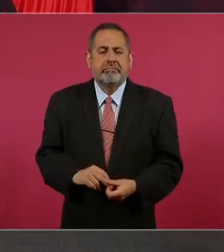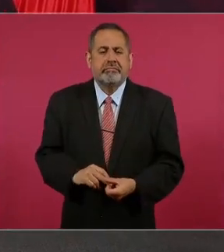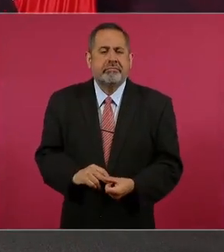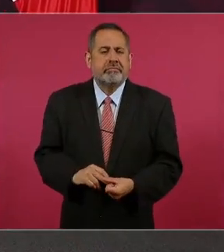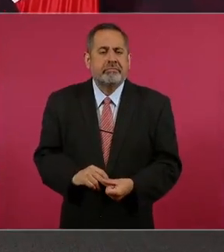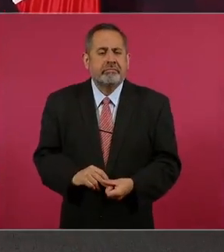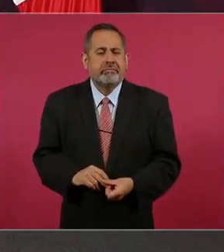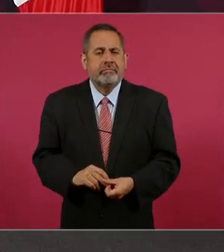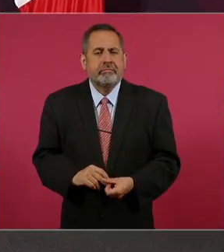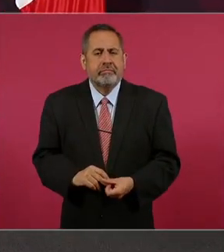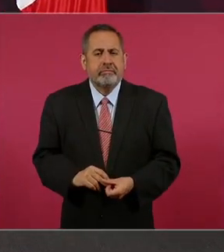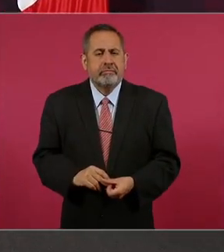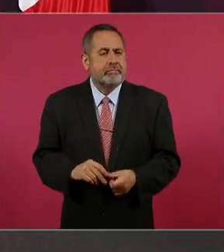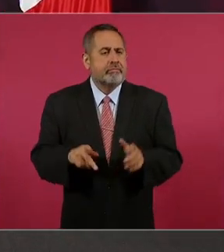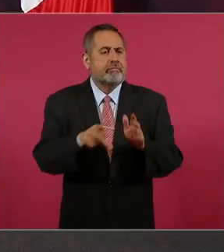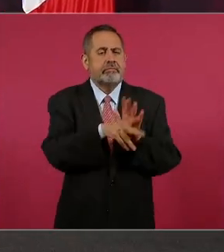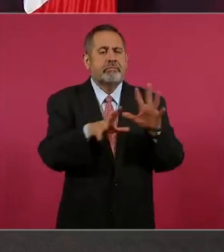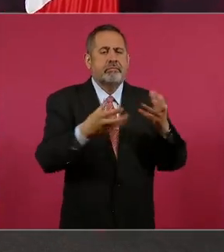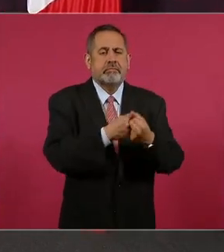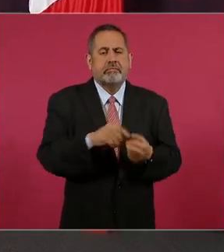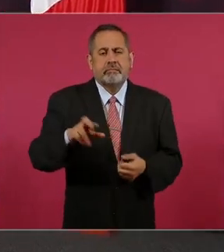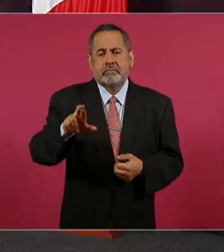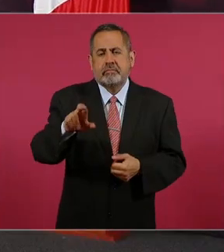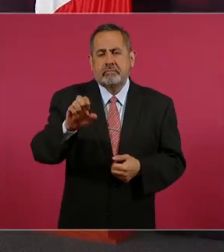pero del Reforma